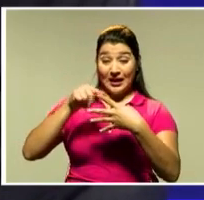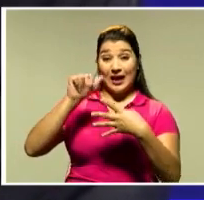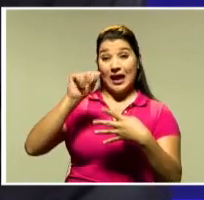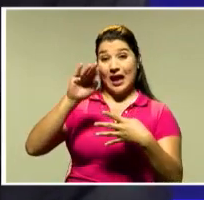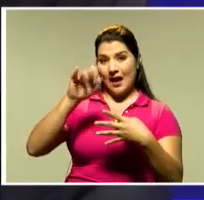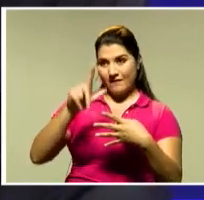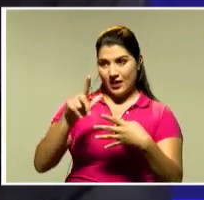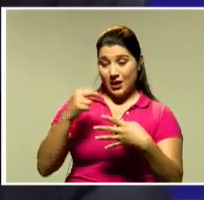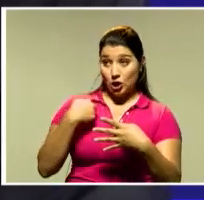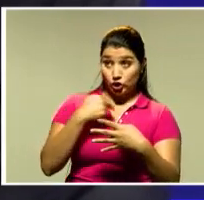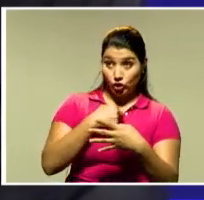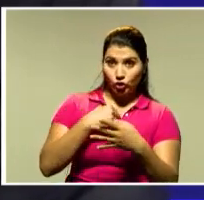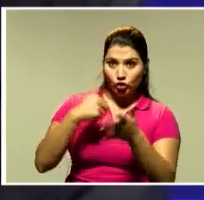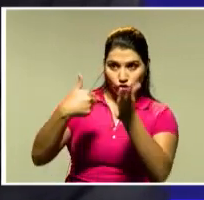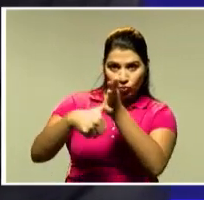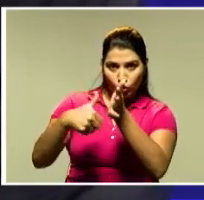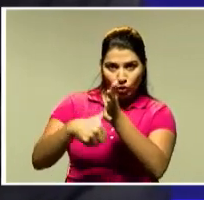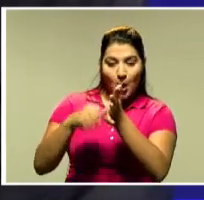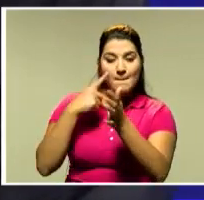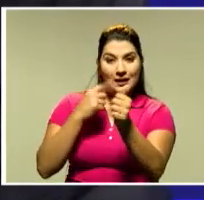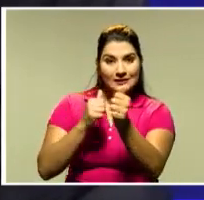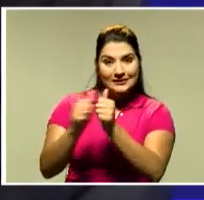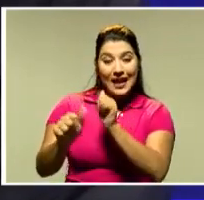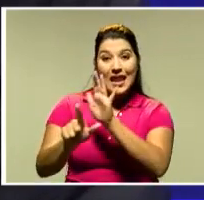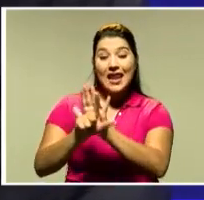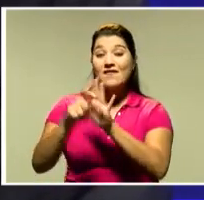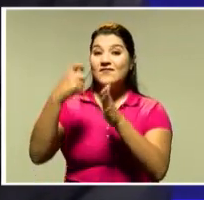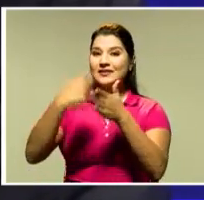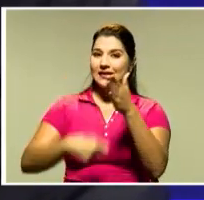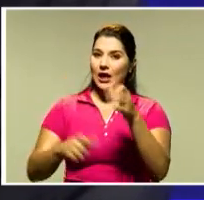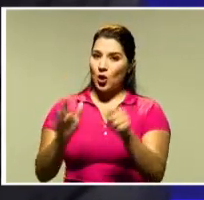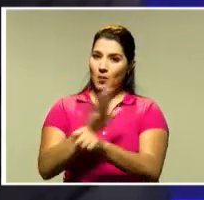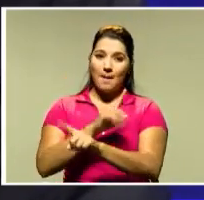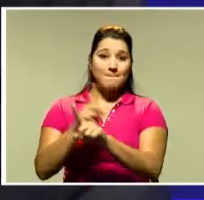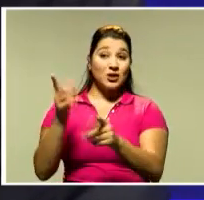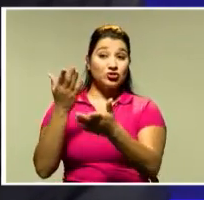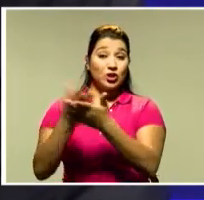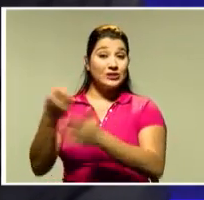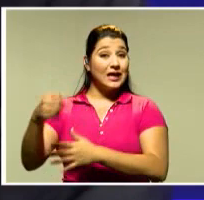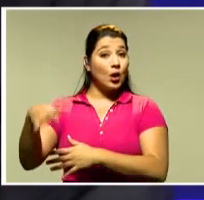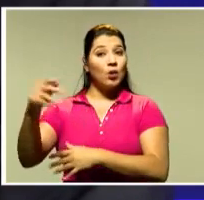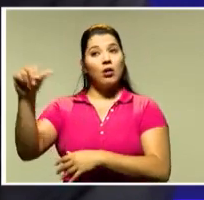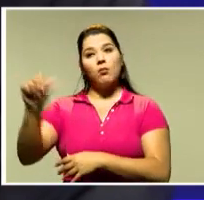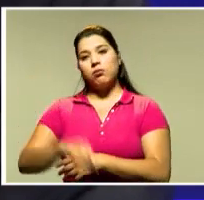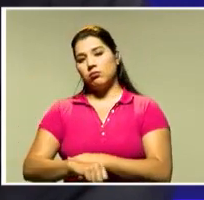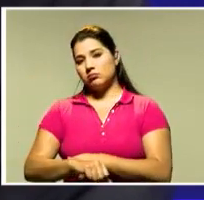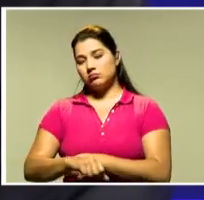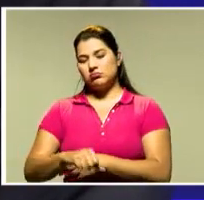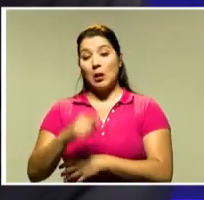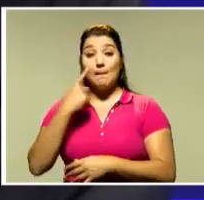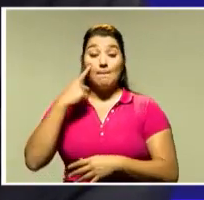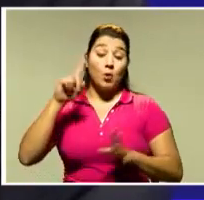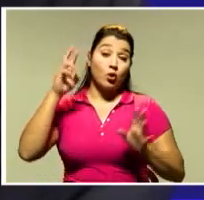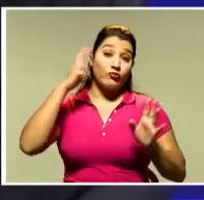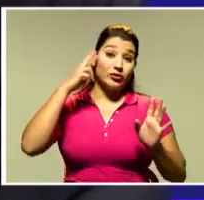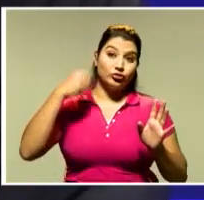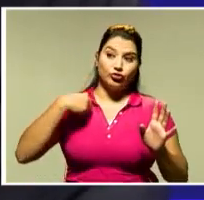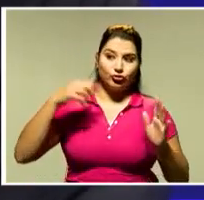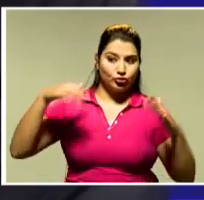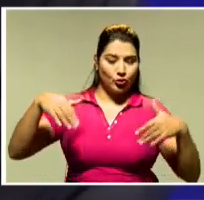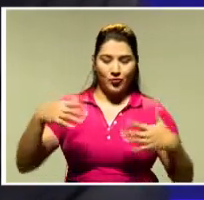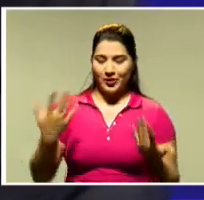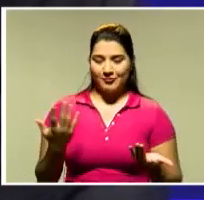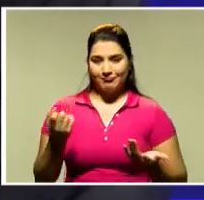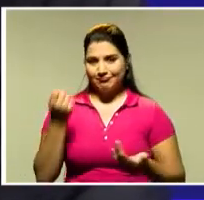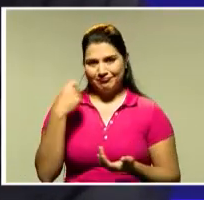pusimos los votos para que pasara una reforma fiscal integral que se cayó en sala constitucional, por razones que yo sigo sin